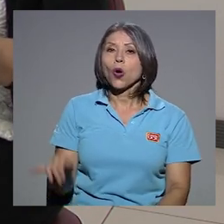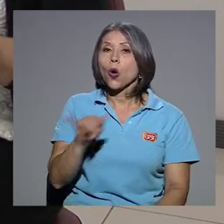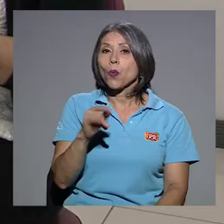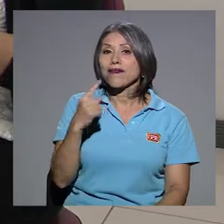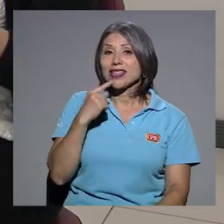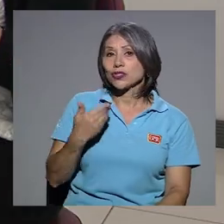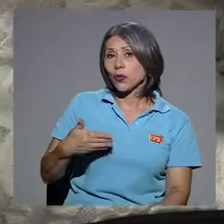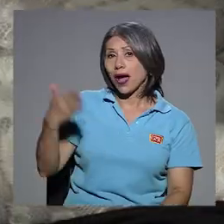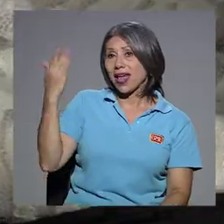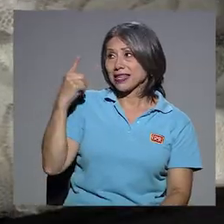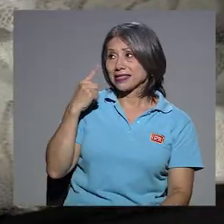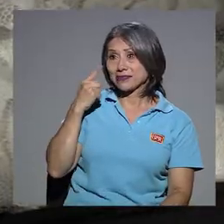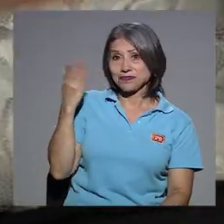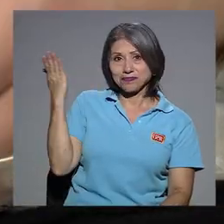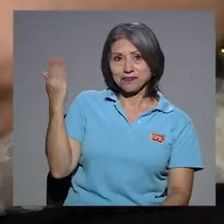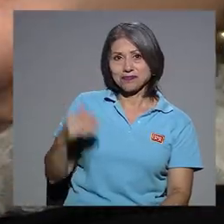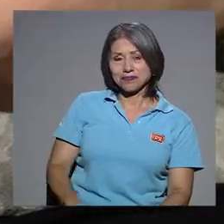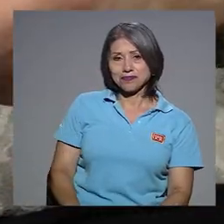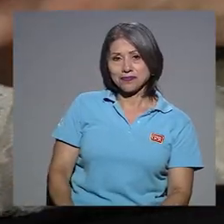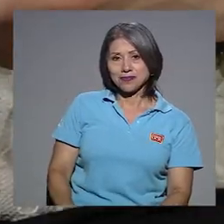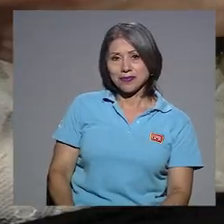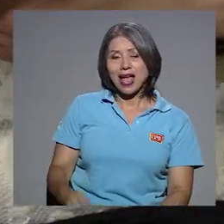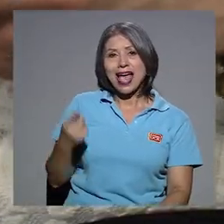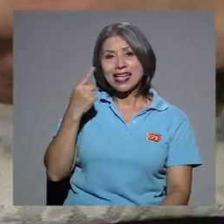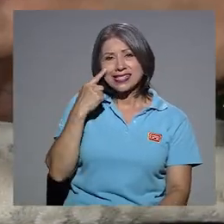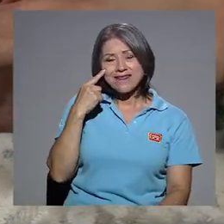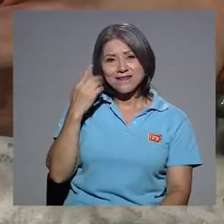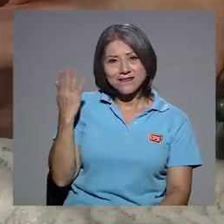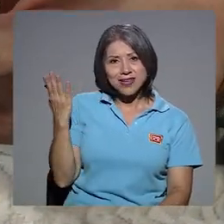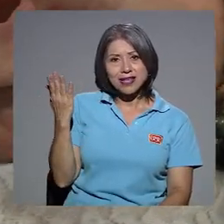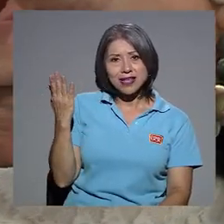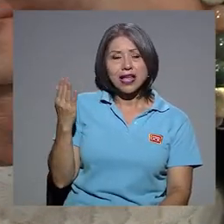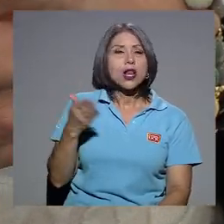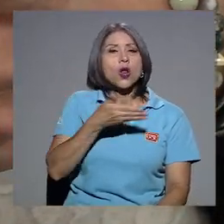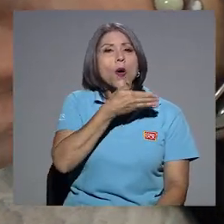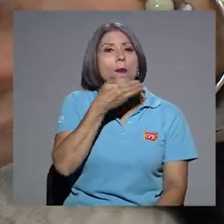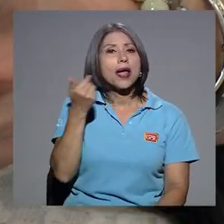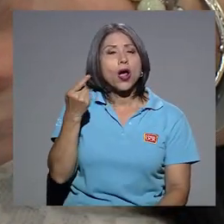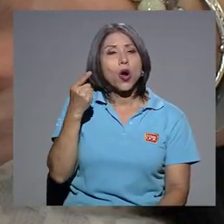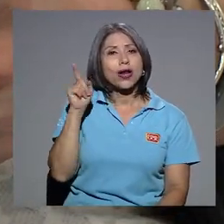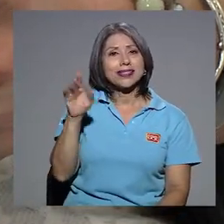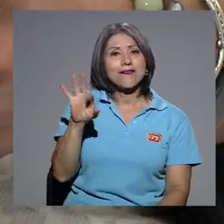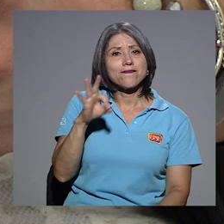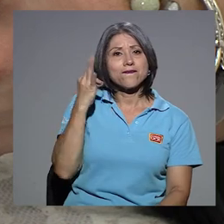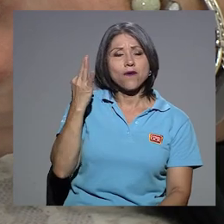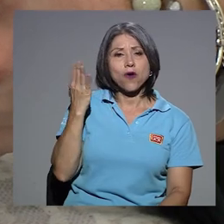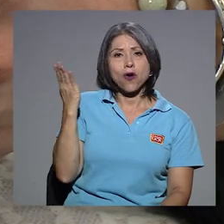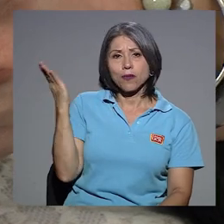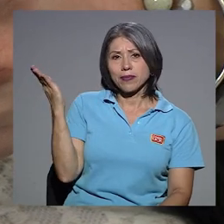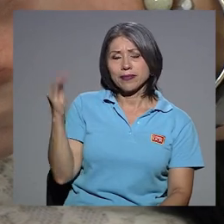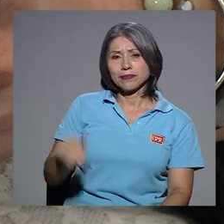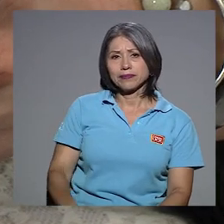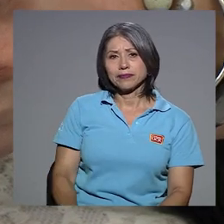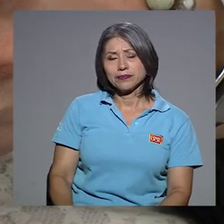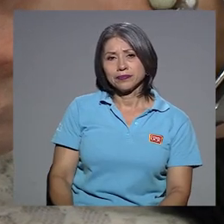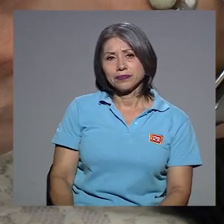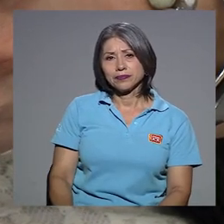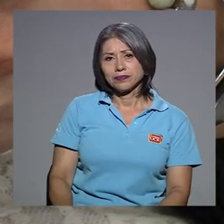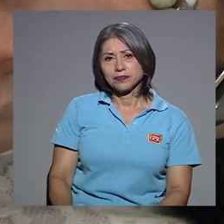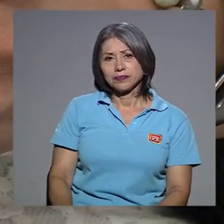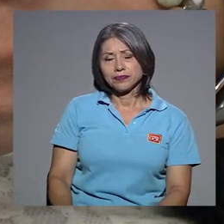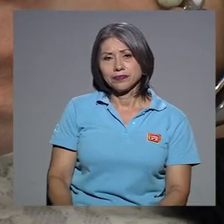había dicho, se ve la presencia del surco. Entonces, lo ideal es que el cepillo se coloque en ángulo de 45 grados hacia la